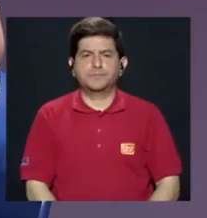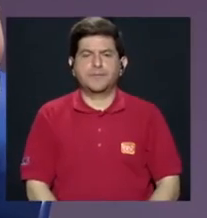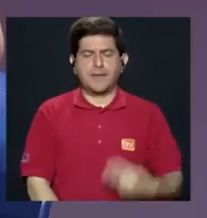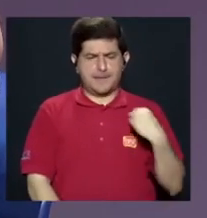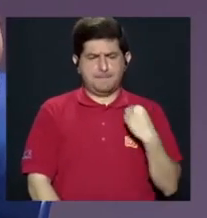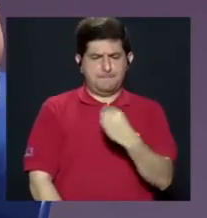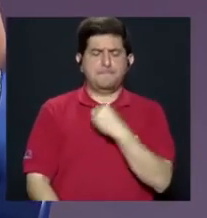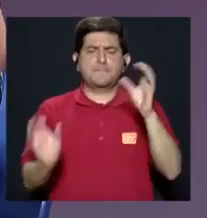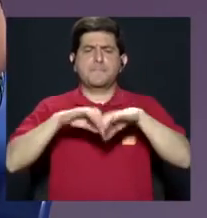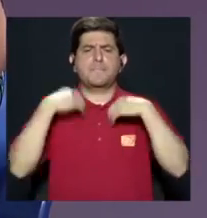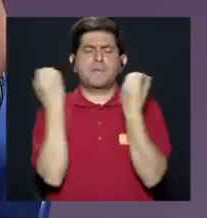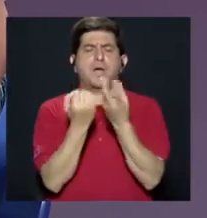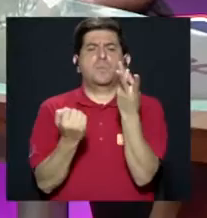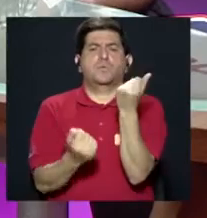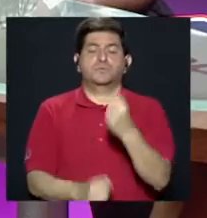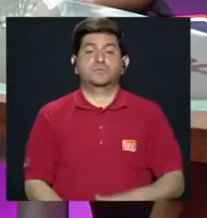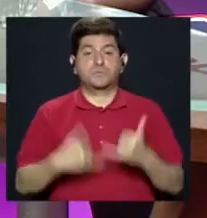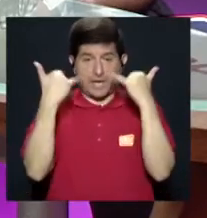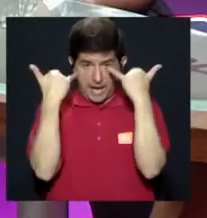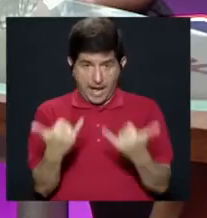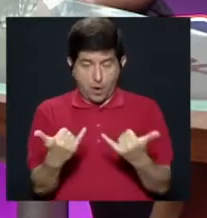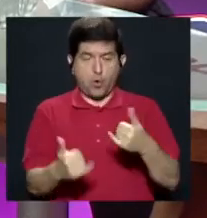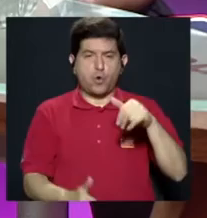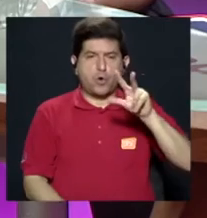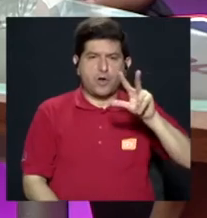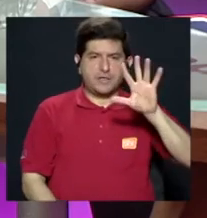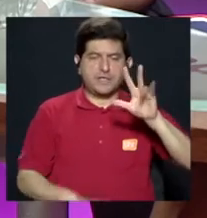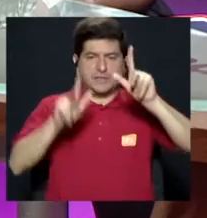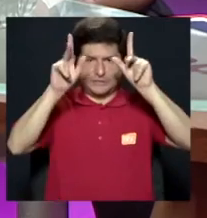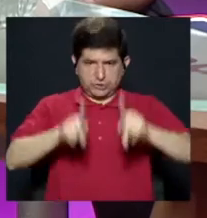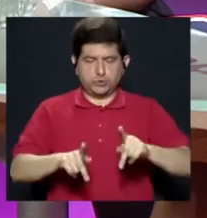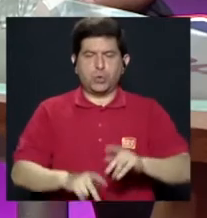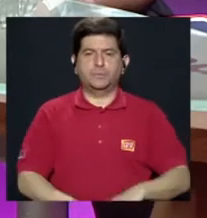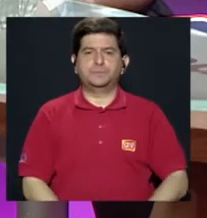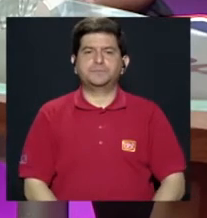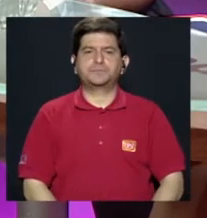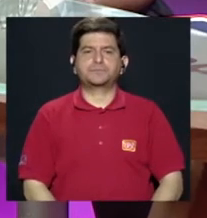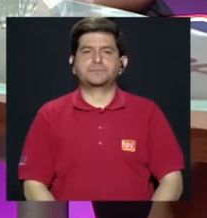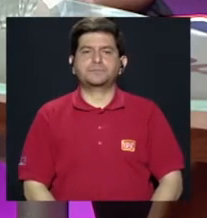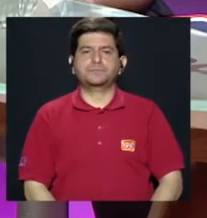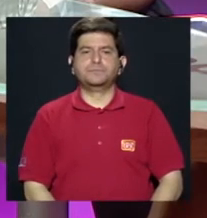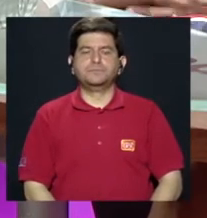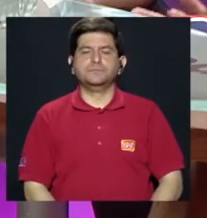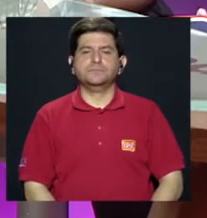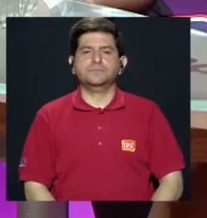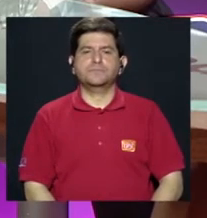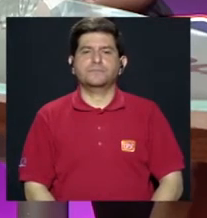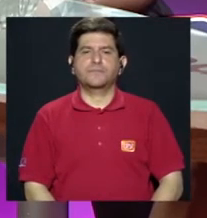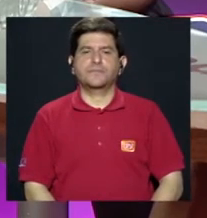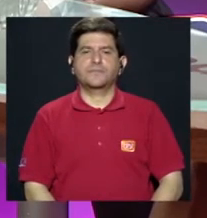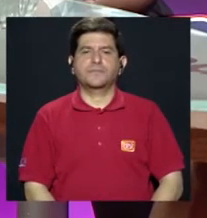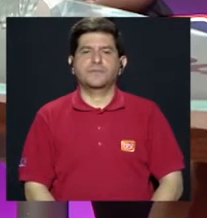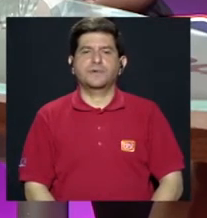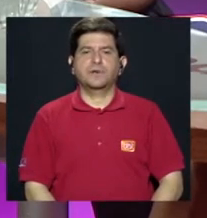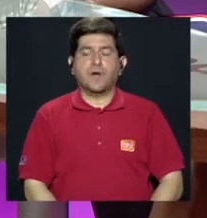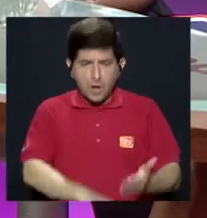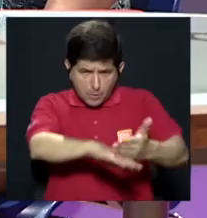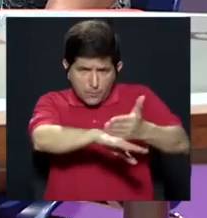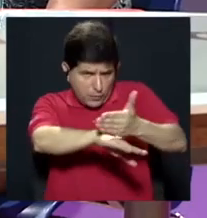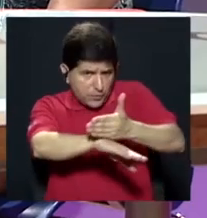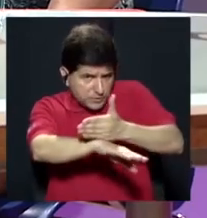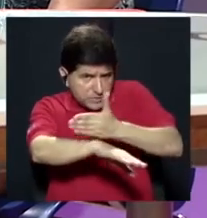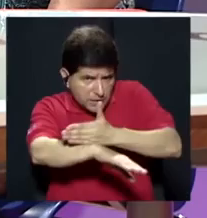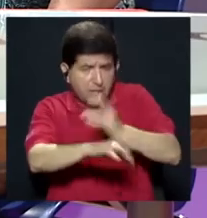esta organización? Ahorita somos 35 personas. ¿Han ido creciendo, han